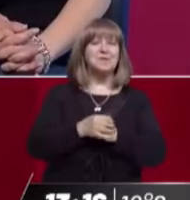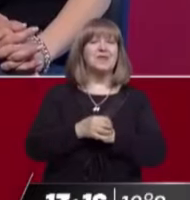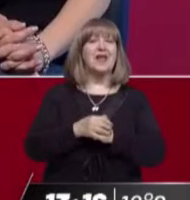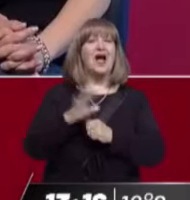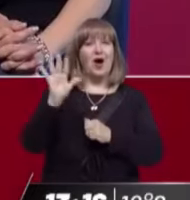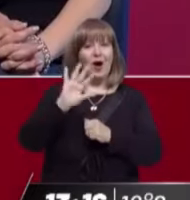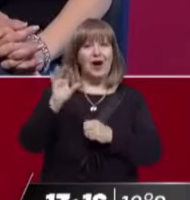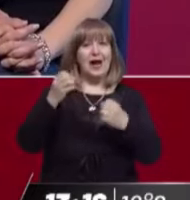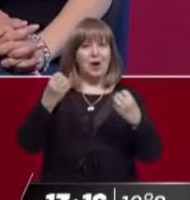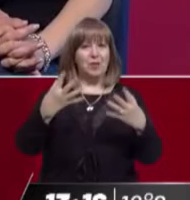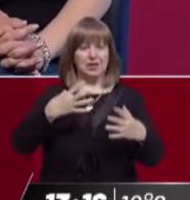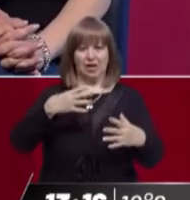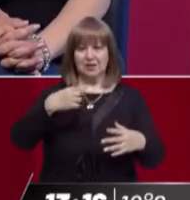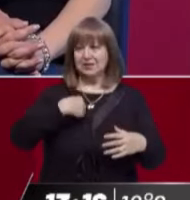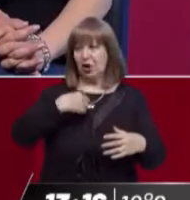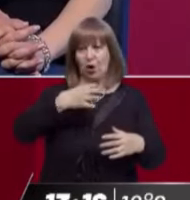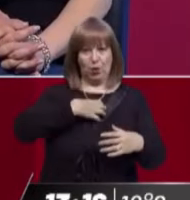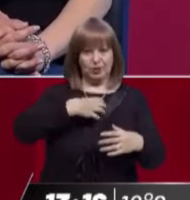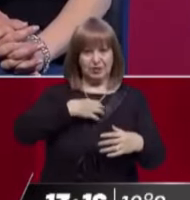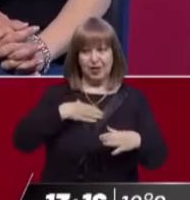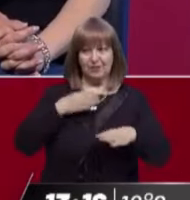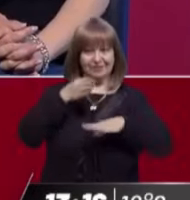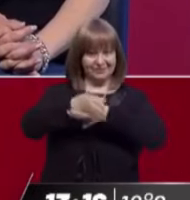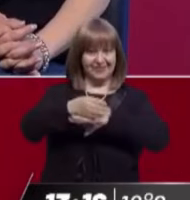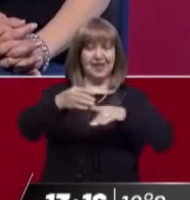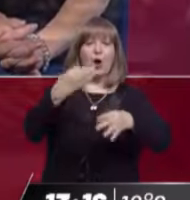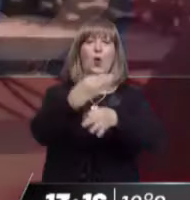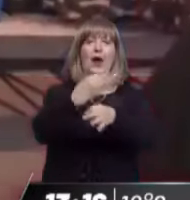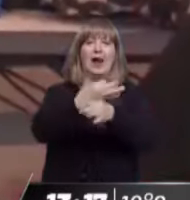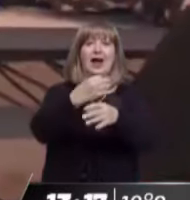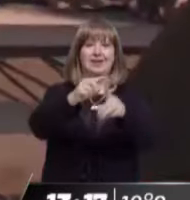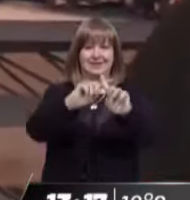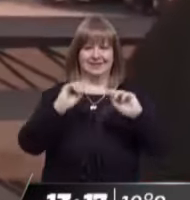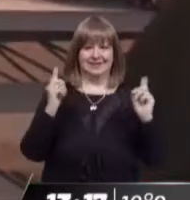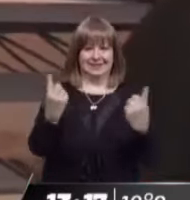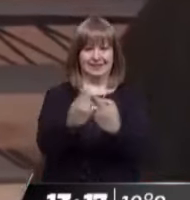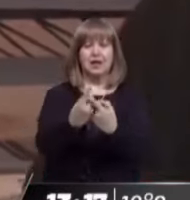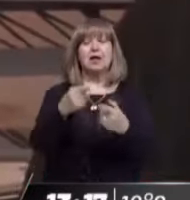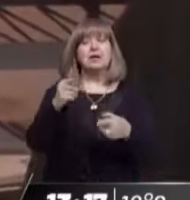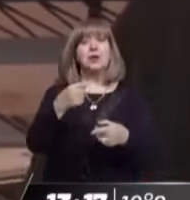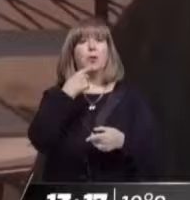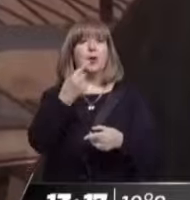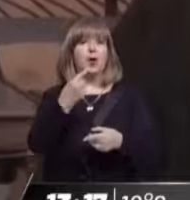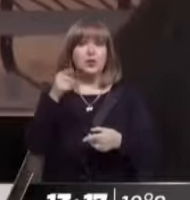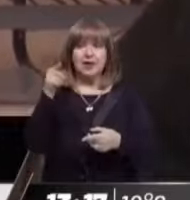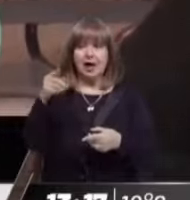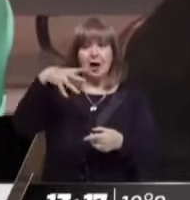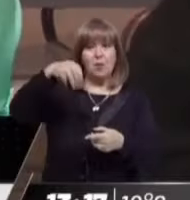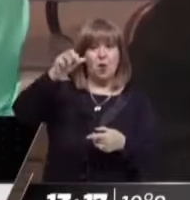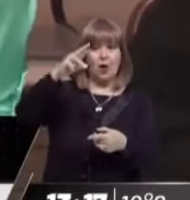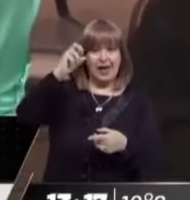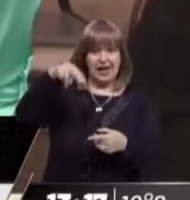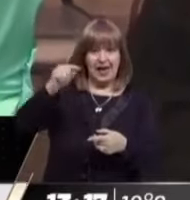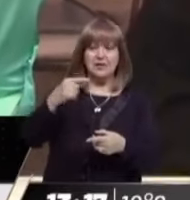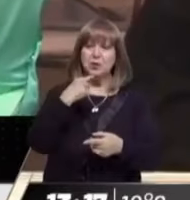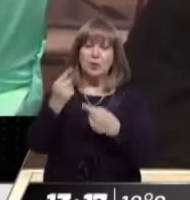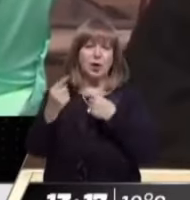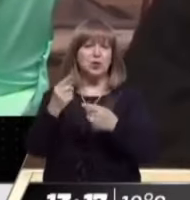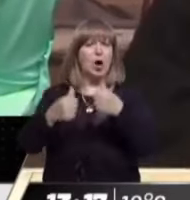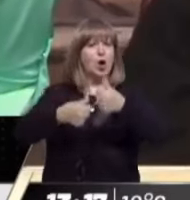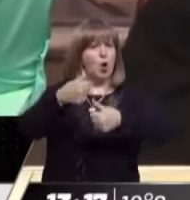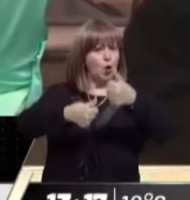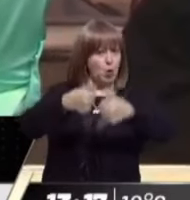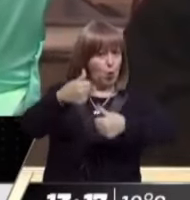Ya estamos acá dentro del curso, estamos con Morena y vamos a hablar con ella para preguntarle. Primero contarles cómo fue este concurso, que recordemos que